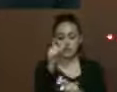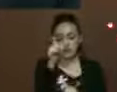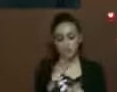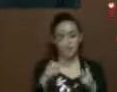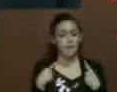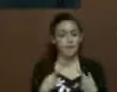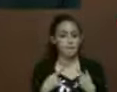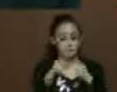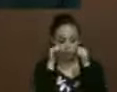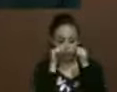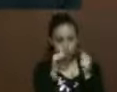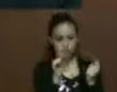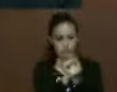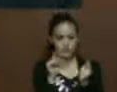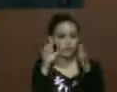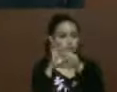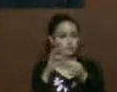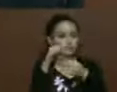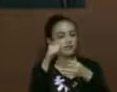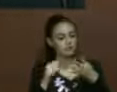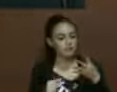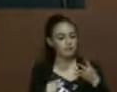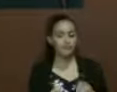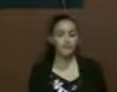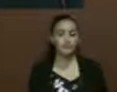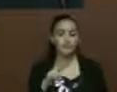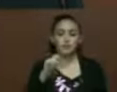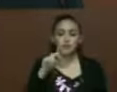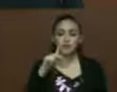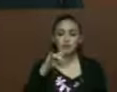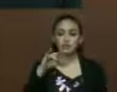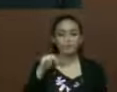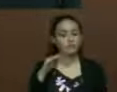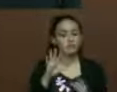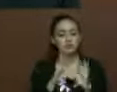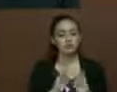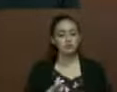sean atendidos, se les expliquen las razones. Pero Urapicho, tranquilo.